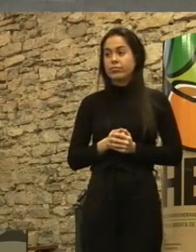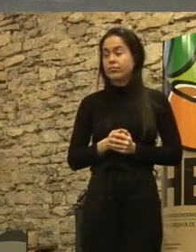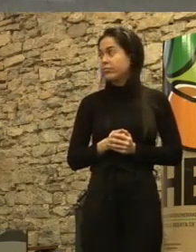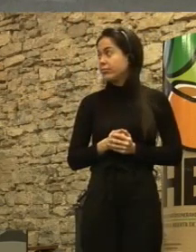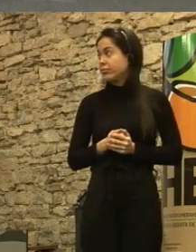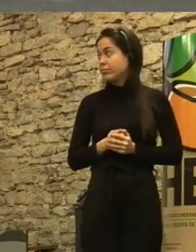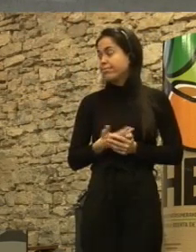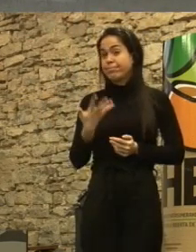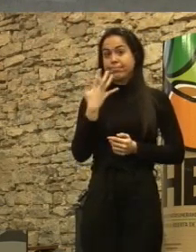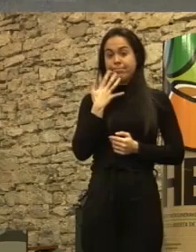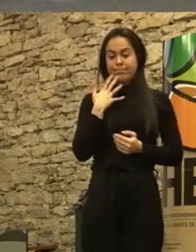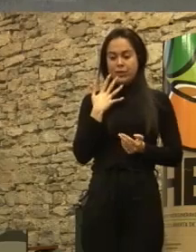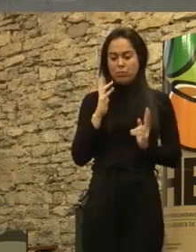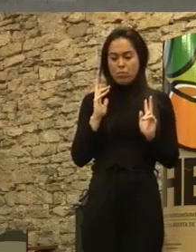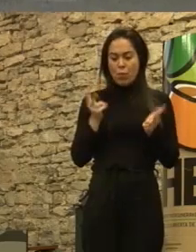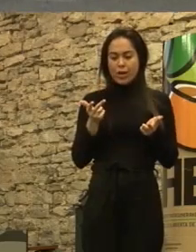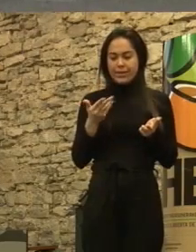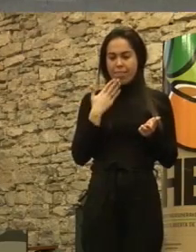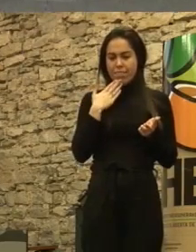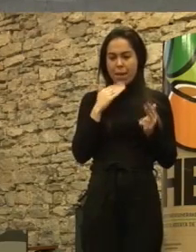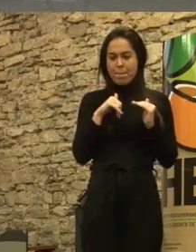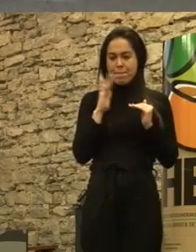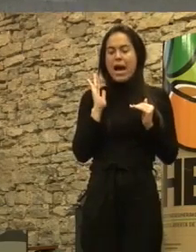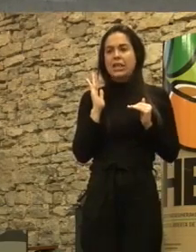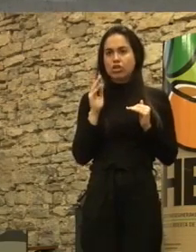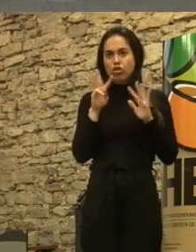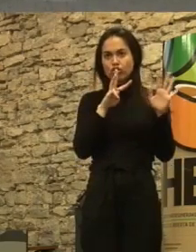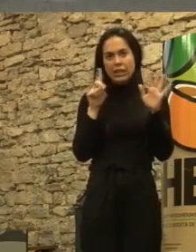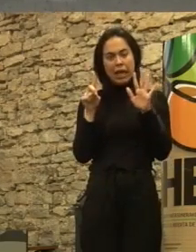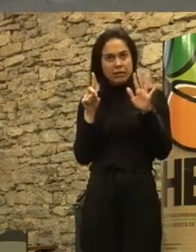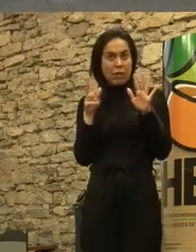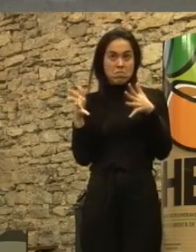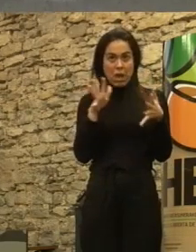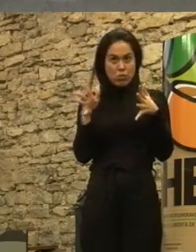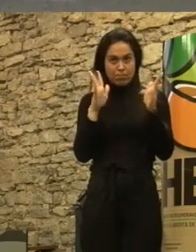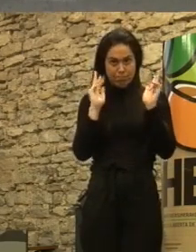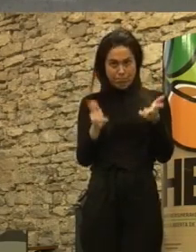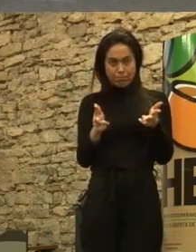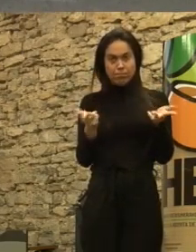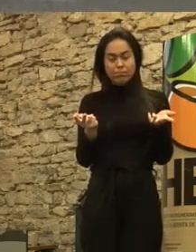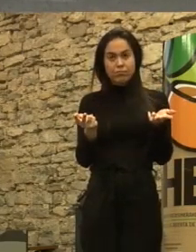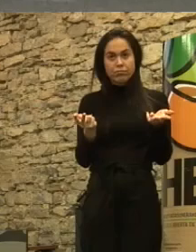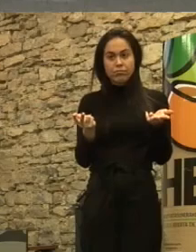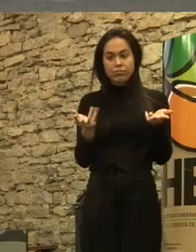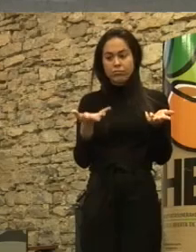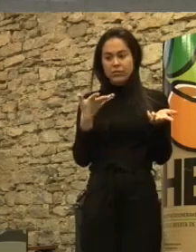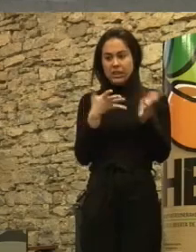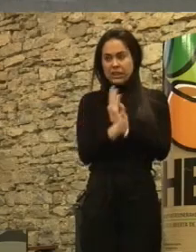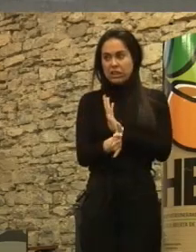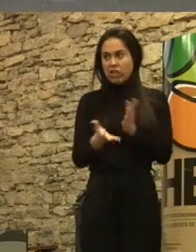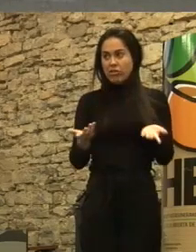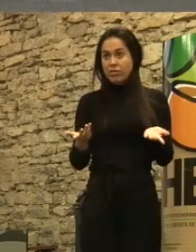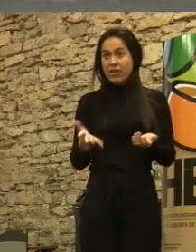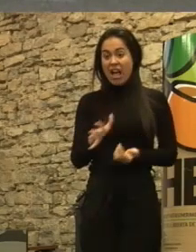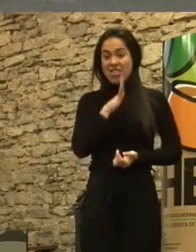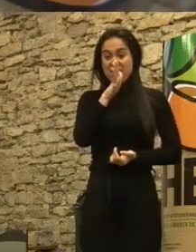si la perspectiva de vida pues son 86 años y resulta que el siguiente 5